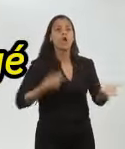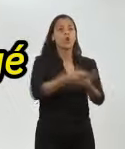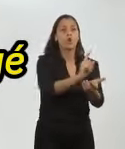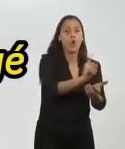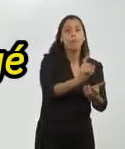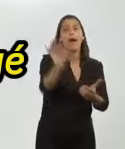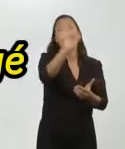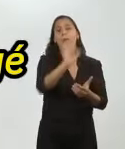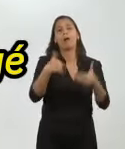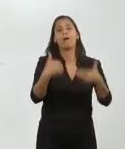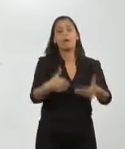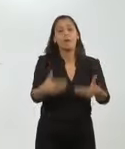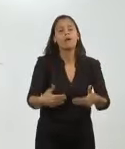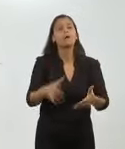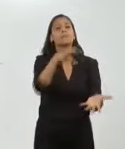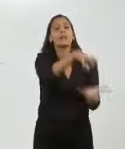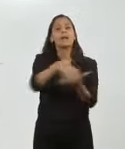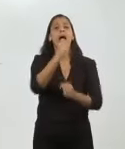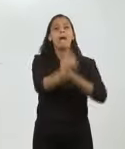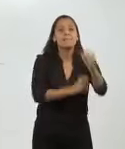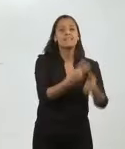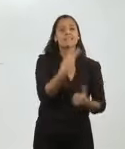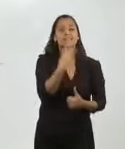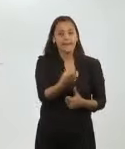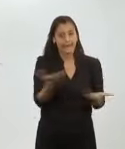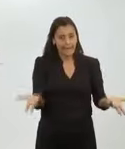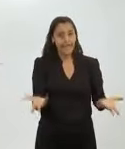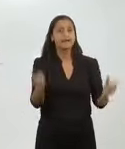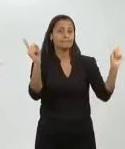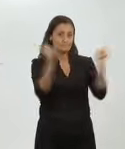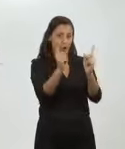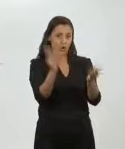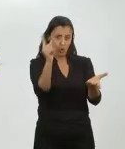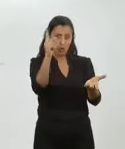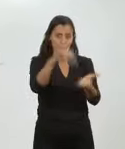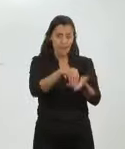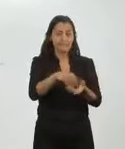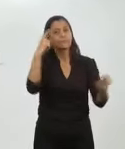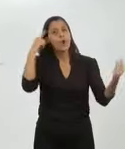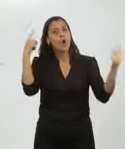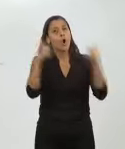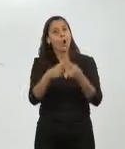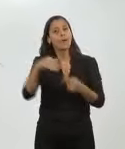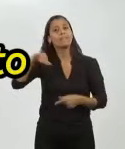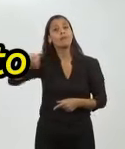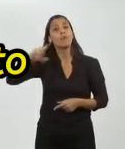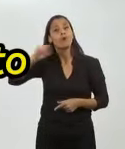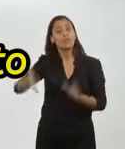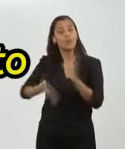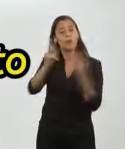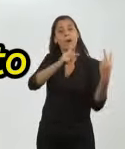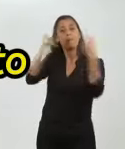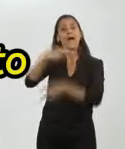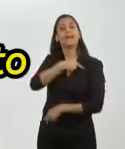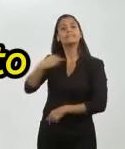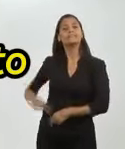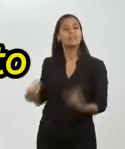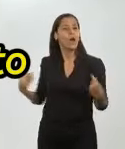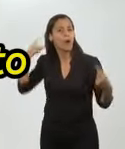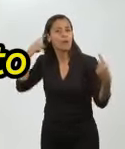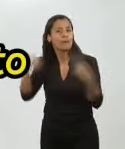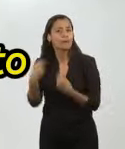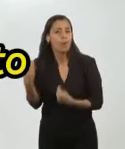resto de las empresas energéticas y mi consulta final corta Cuál va a ser el objetivo de mondino en China se busca